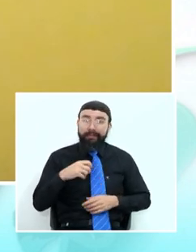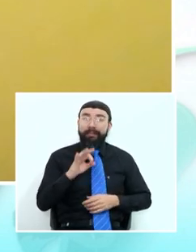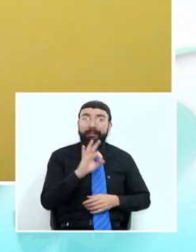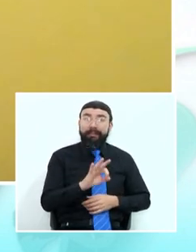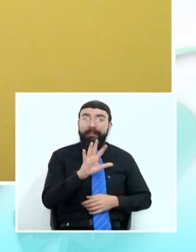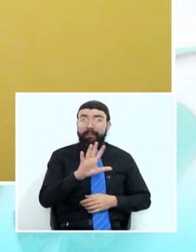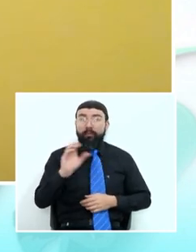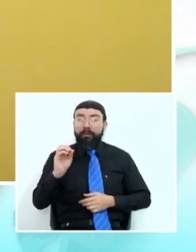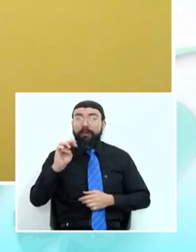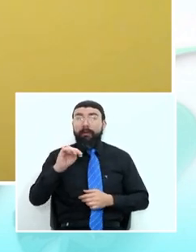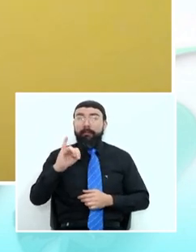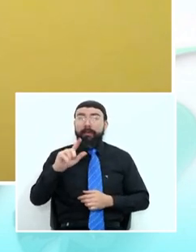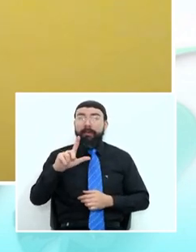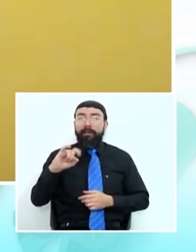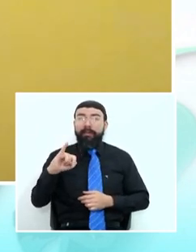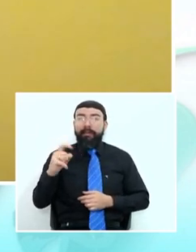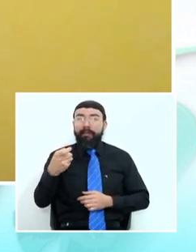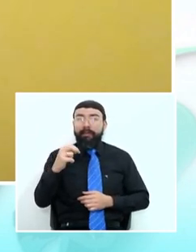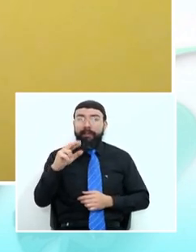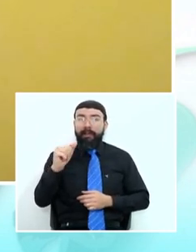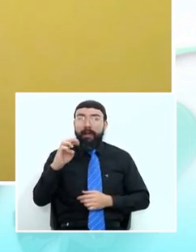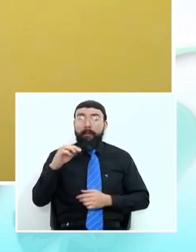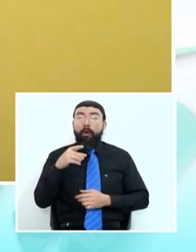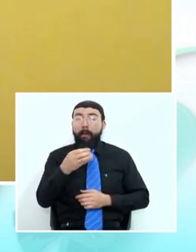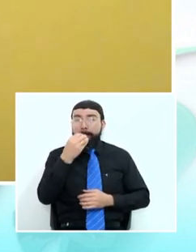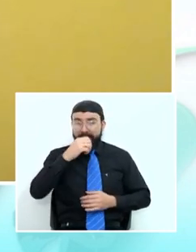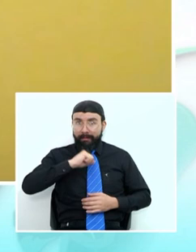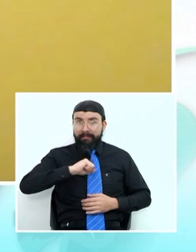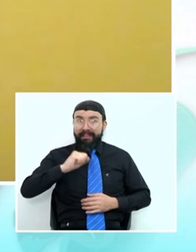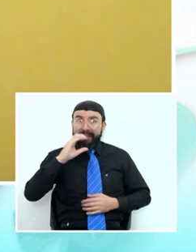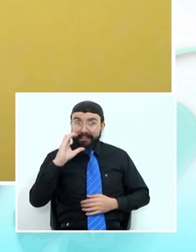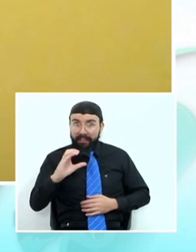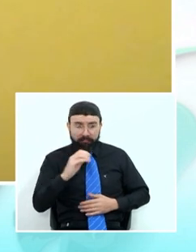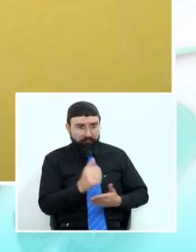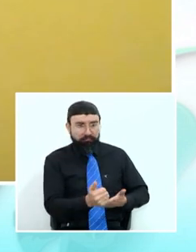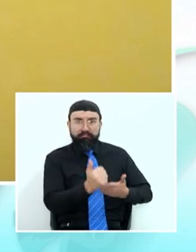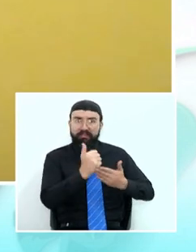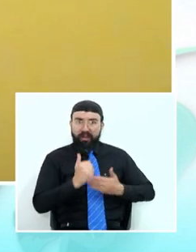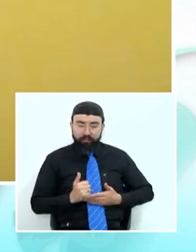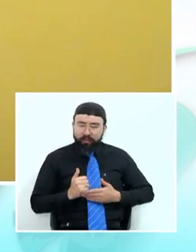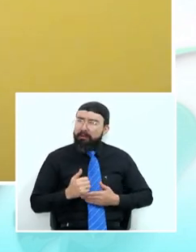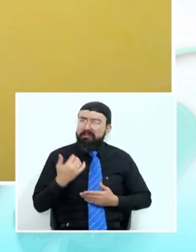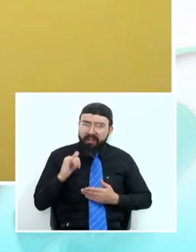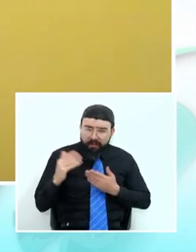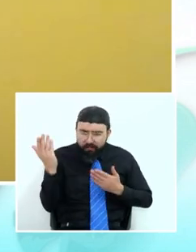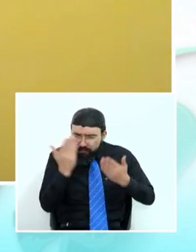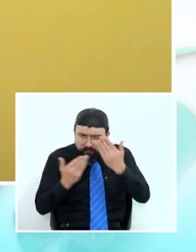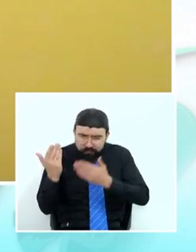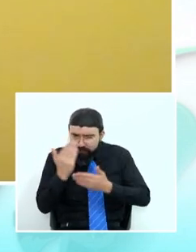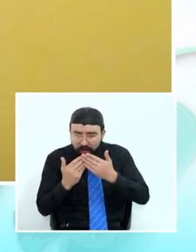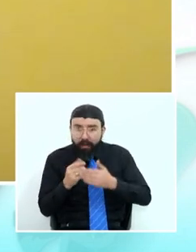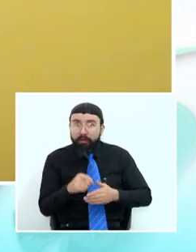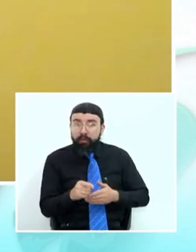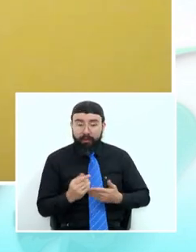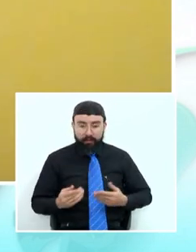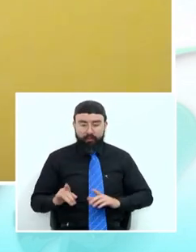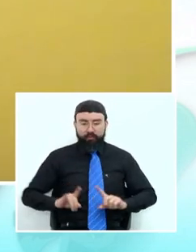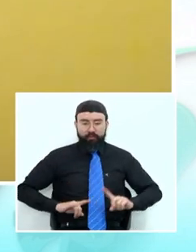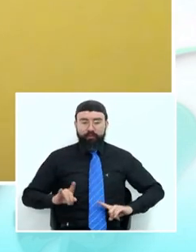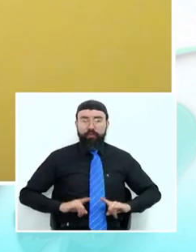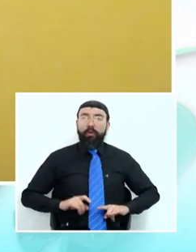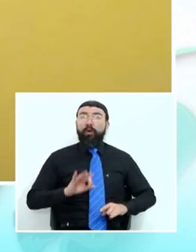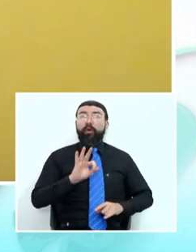350 miligramos de vitamina C asimilable en lo que hemos probado hasta en un 80% y hasta